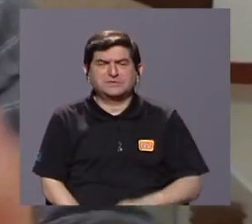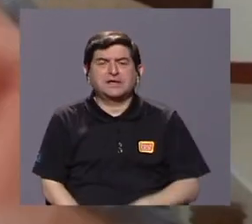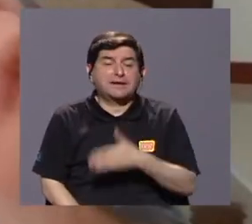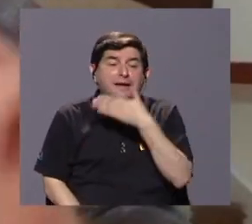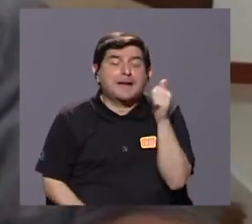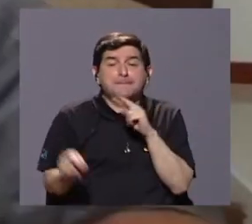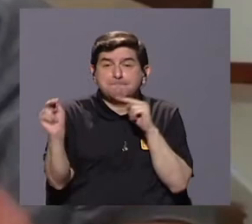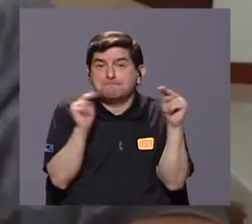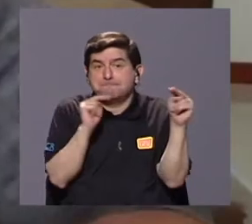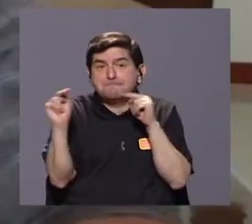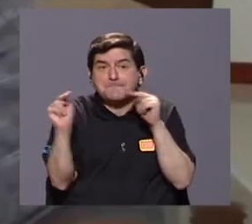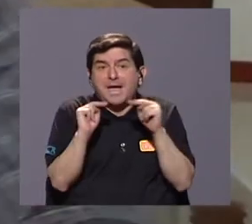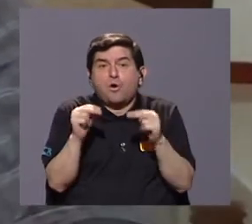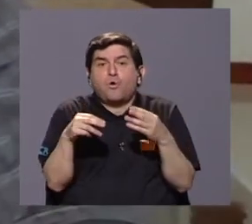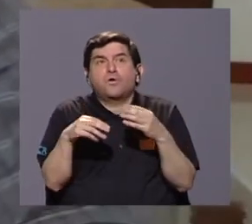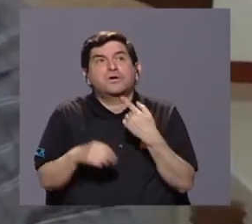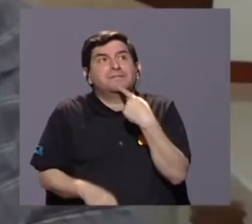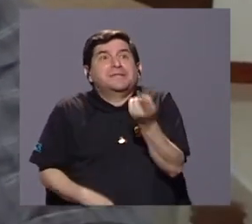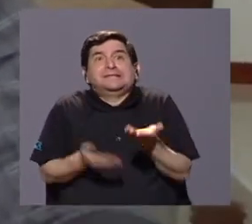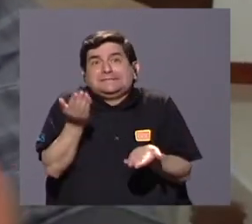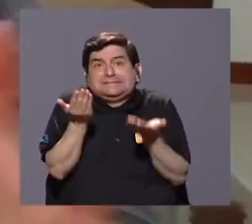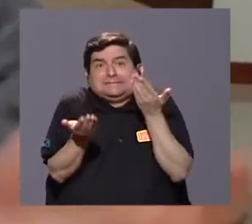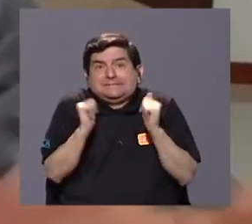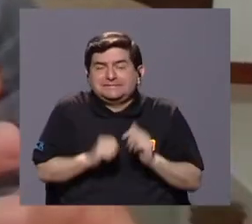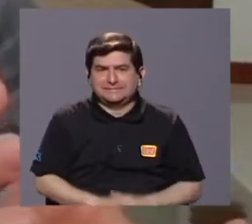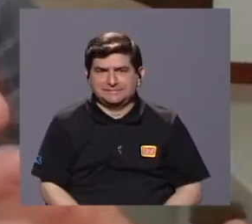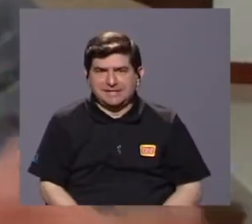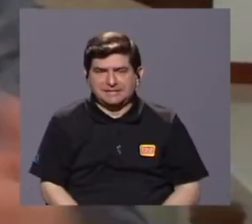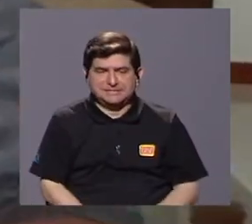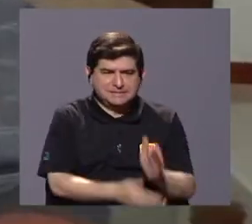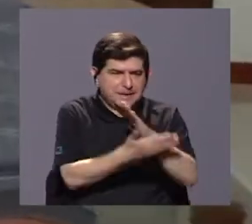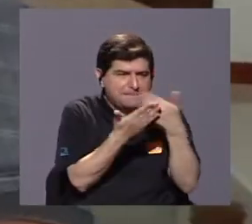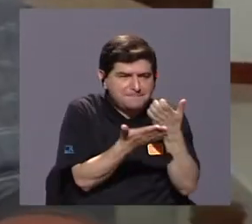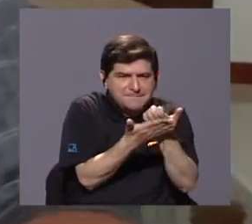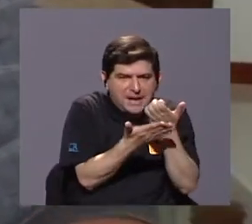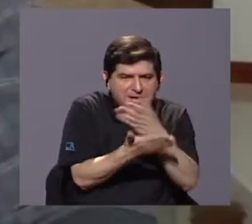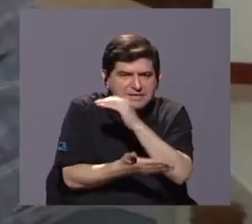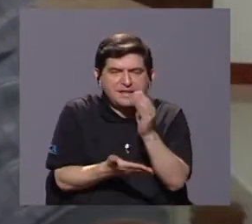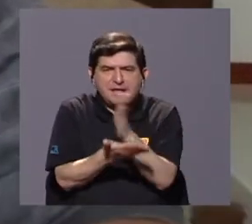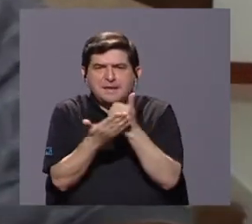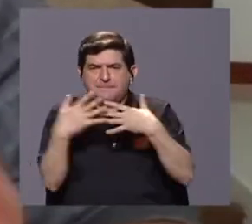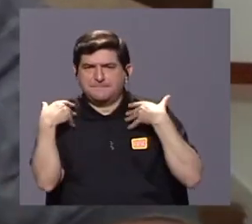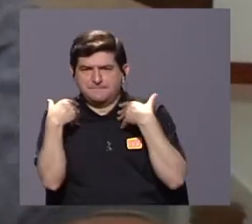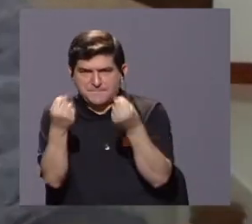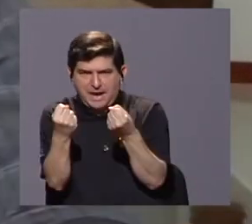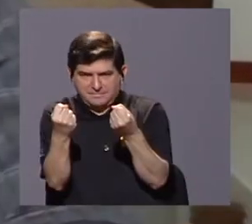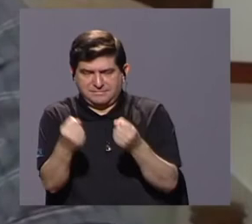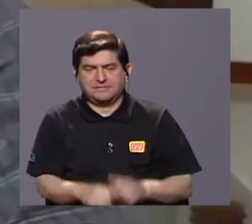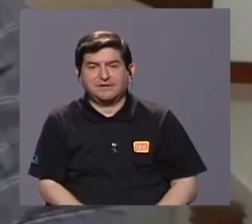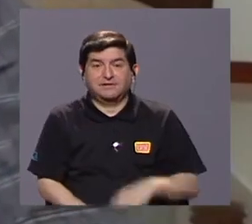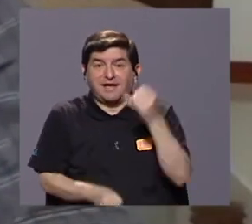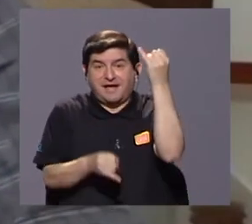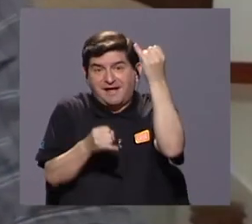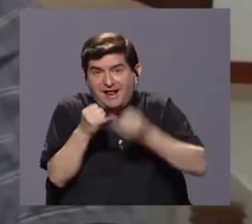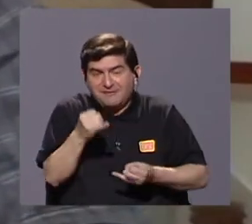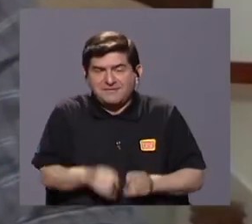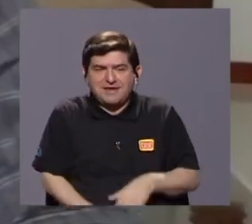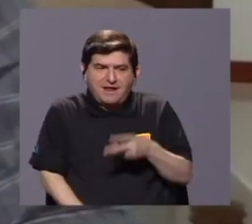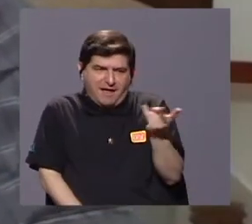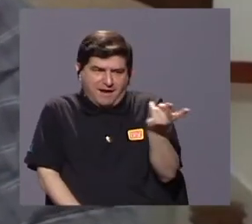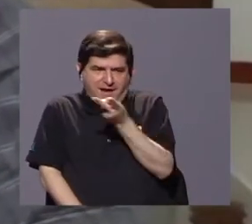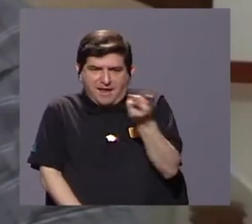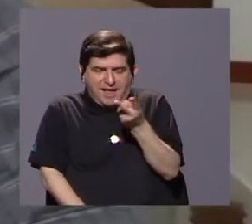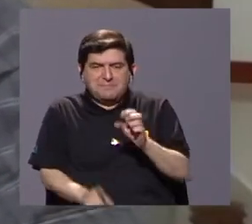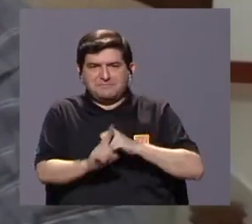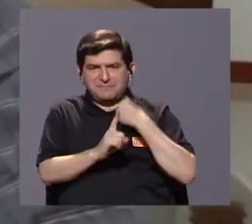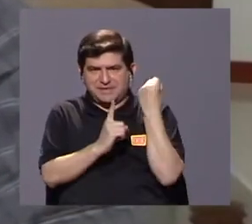mejor negocio, si se le puede llamar así, entre la parte económica y la parte sanitaria, que son, al fin y al cabo, las dos caras